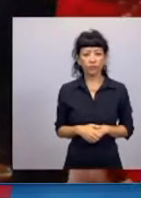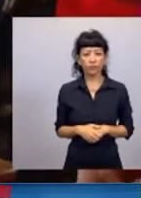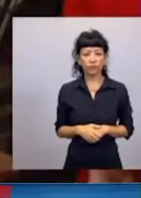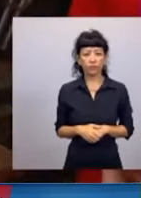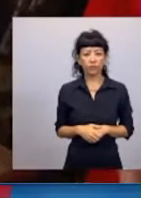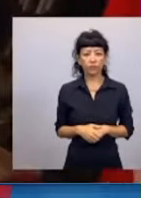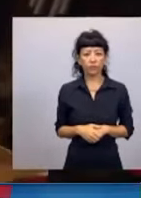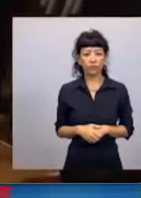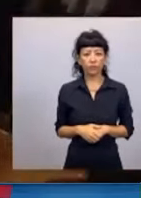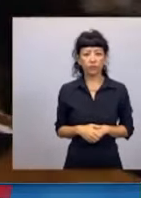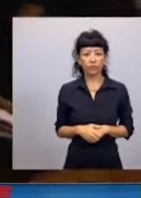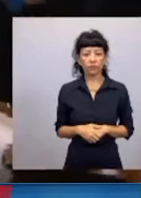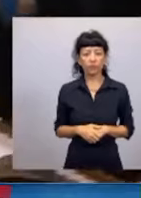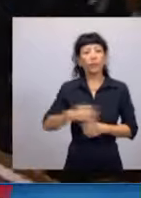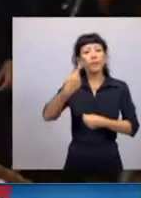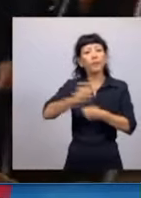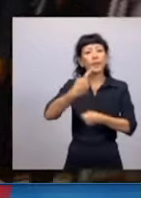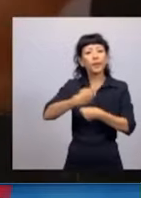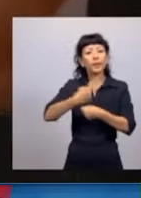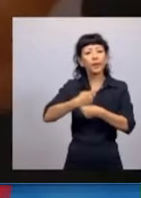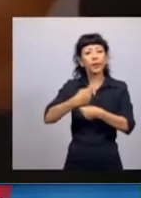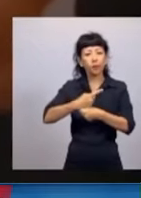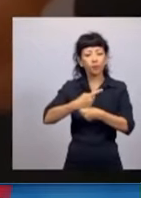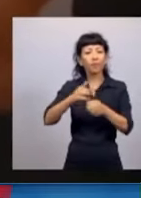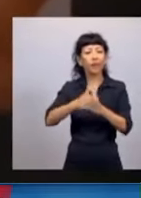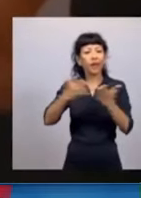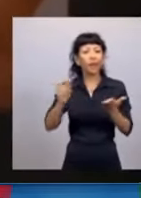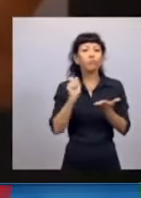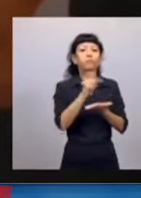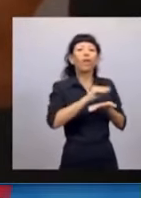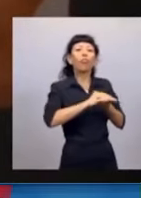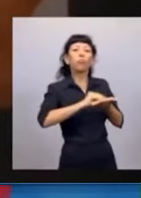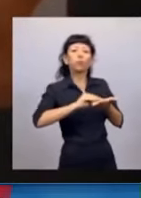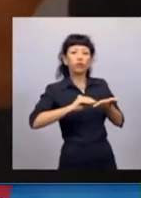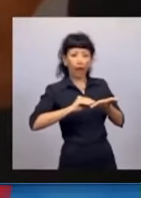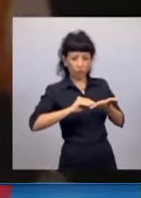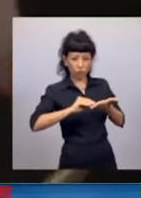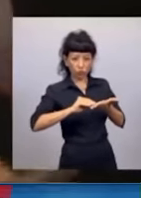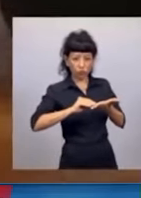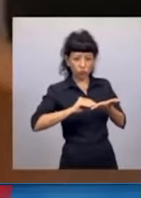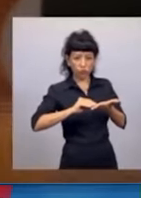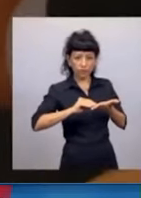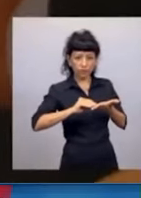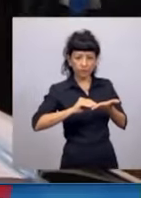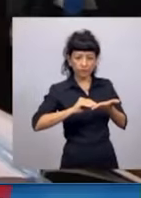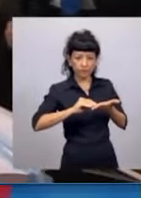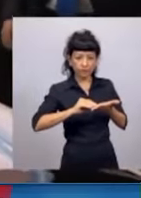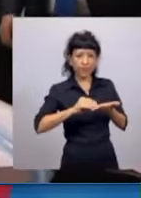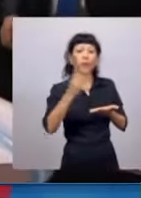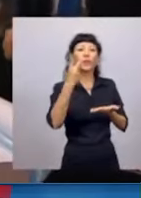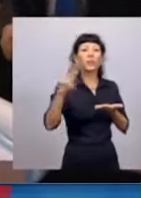el sistema Bukele es más complicado porque Bukele viene de cero. Bukele parte de cero y entonces puede